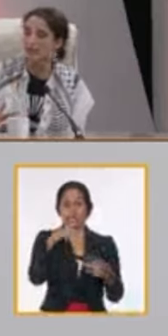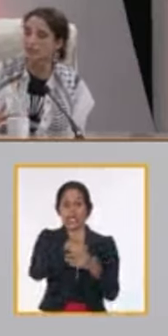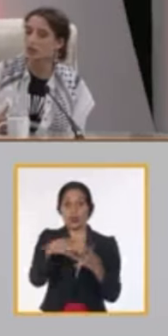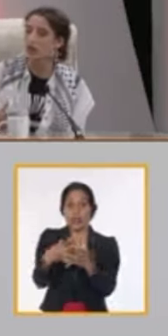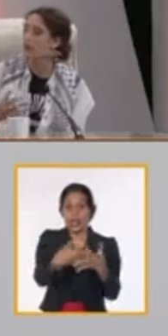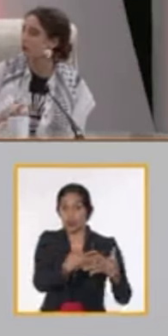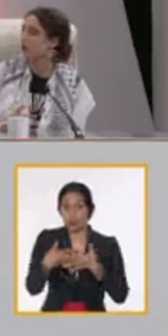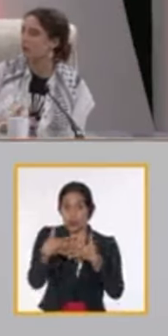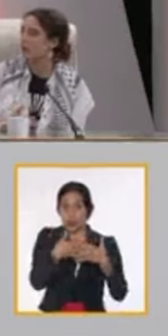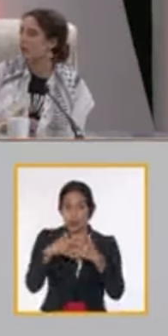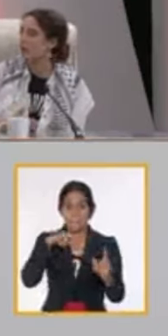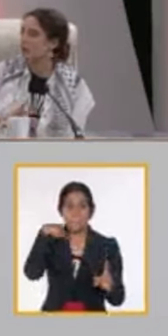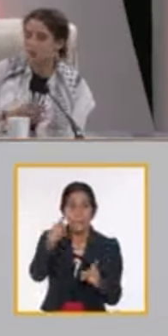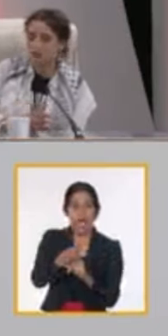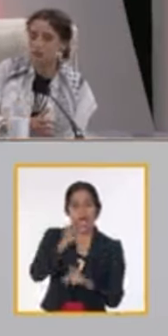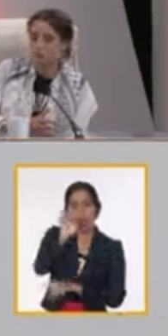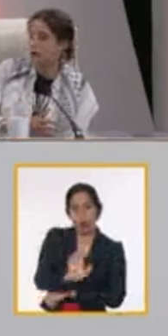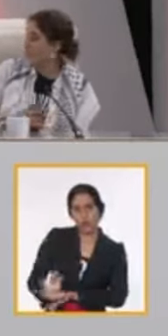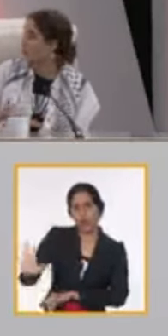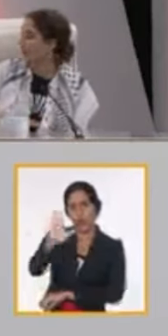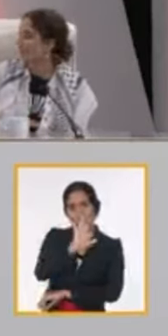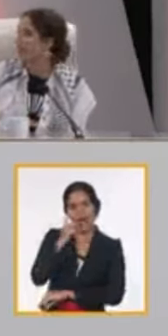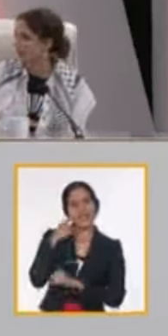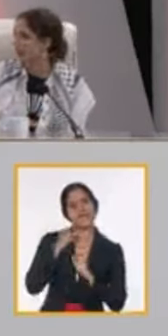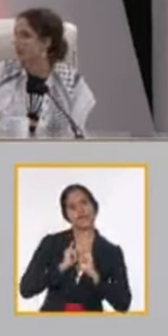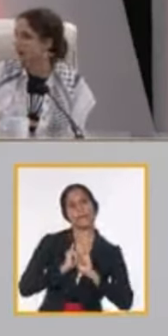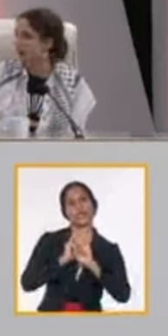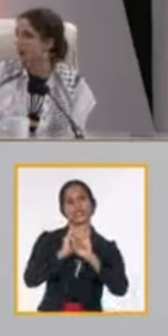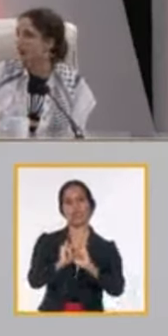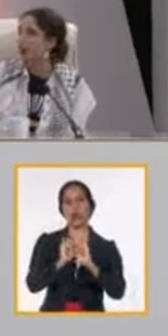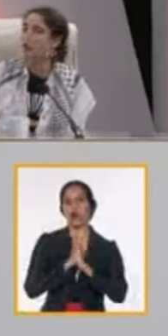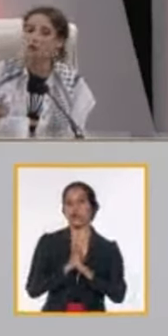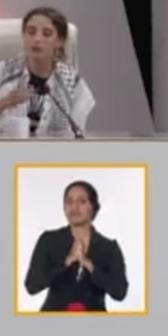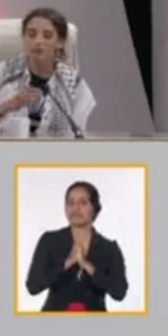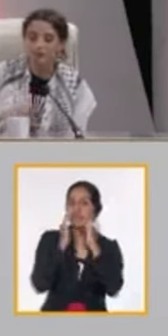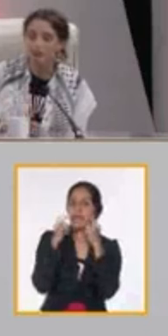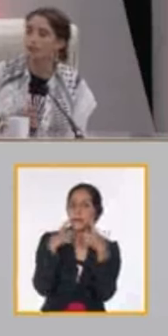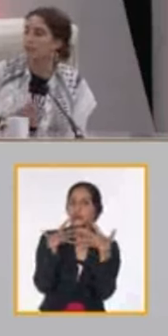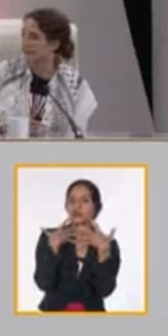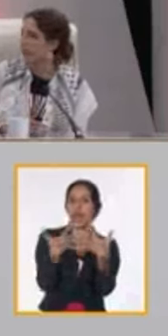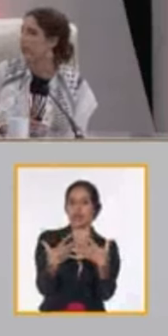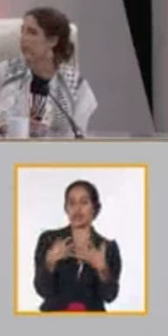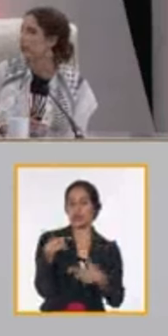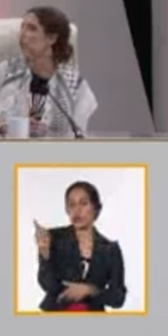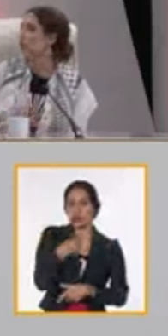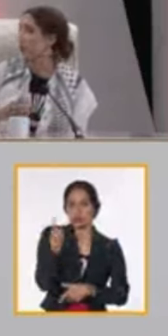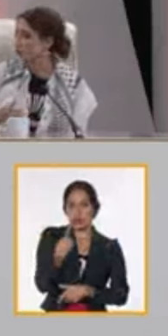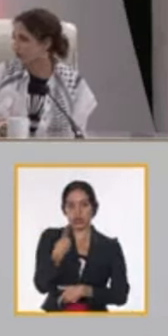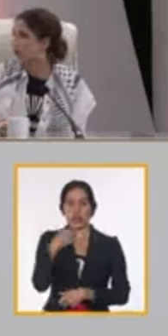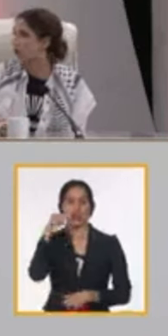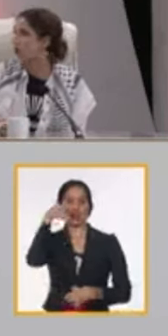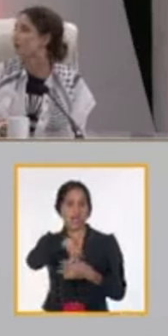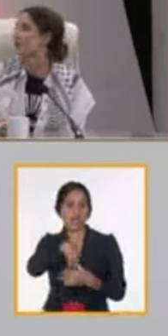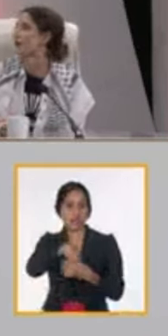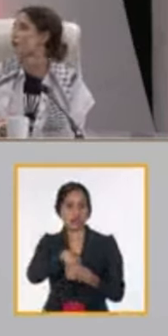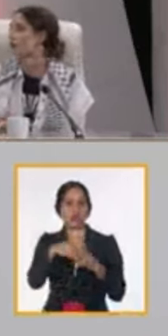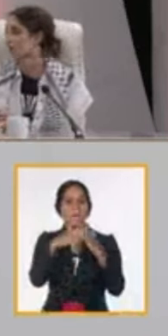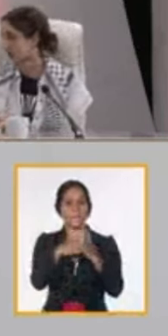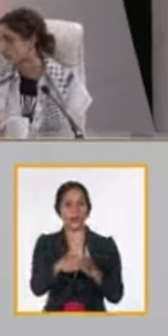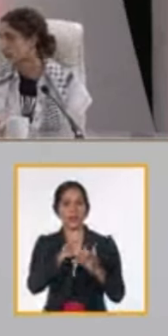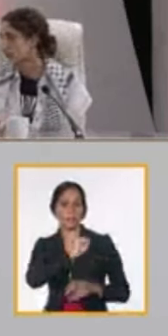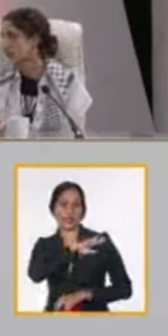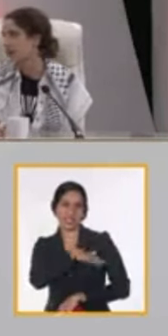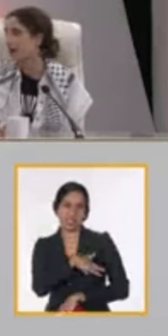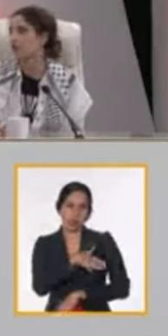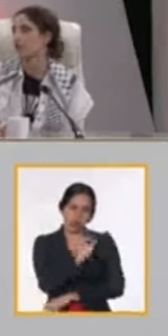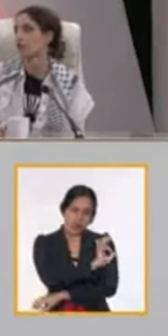Europa, que está tratando de mandar un mensaje que a pesar de que no estemos en nuestra patria natal, no nos vamos a separar de